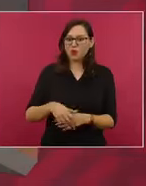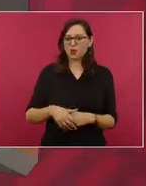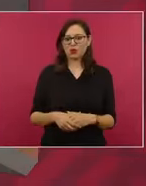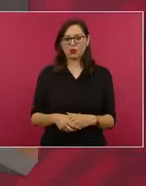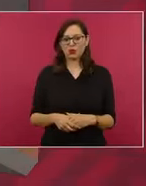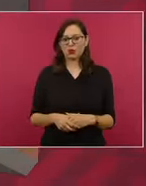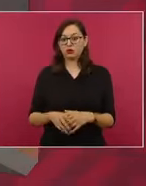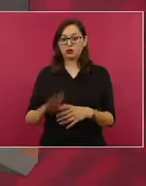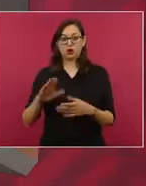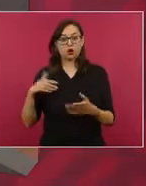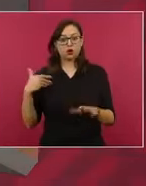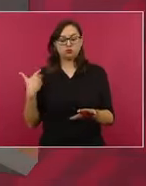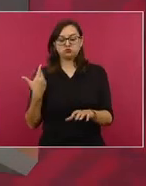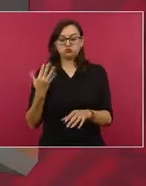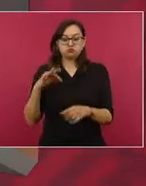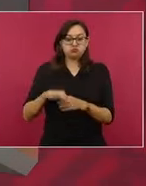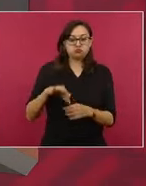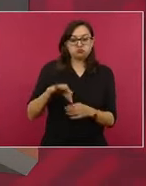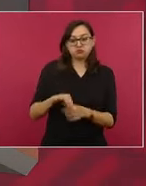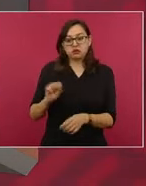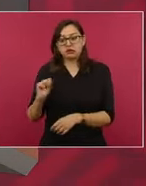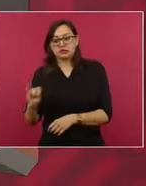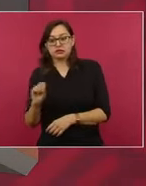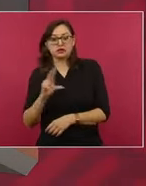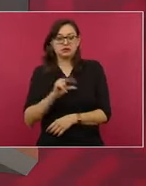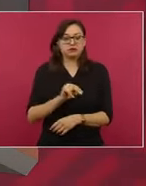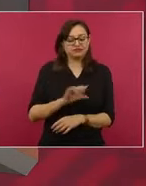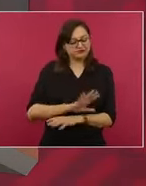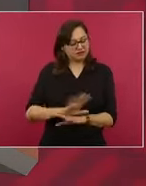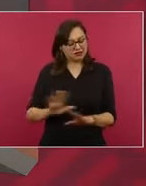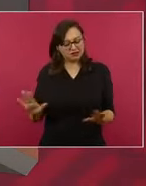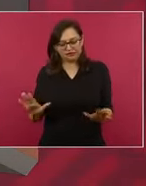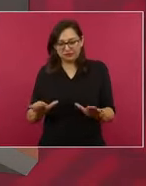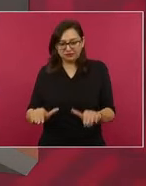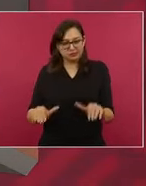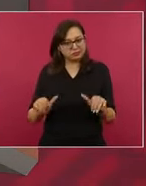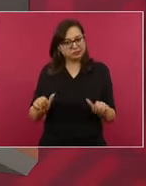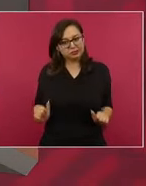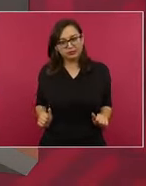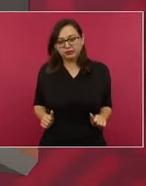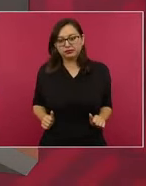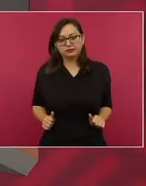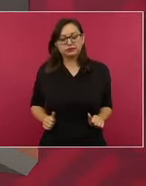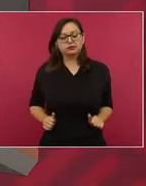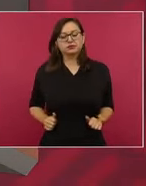ni estar en contra tampoco. Nos vamos a abstener.